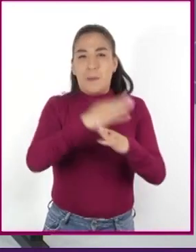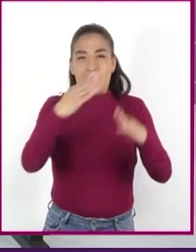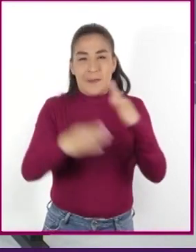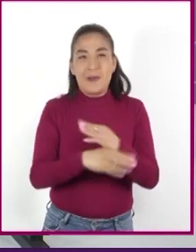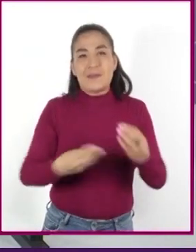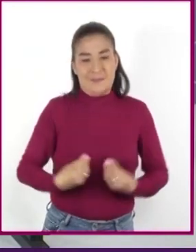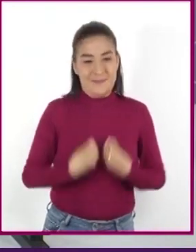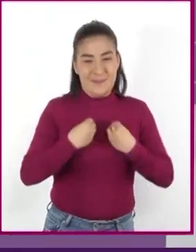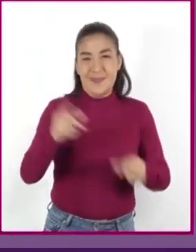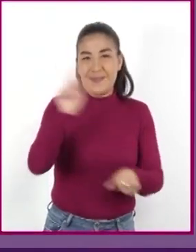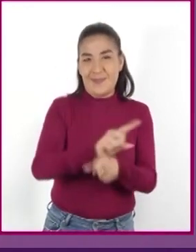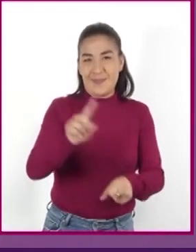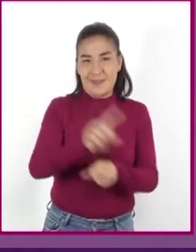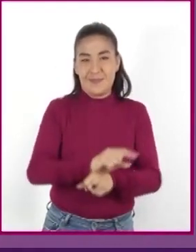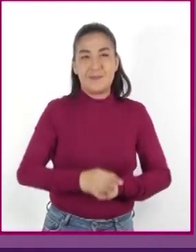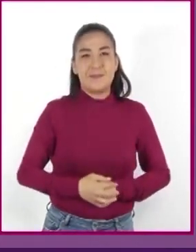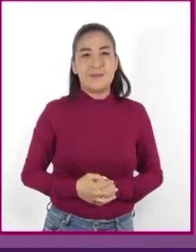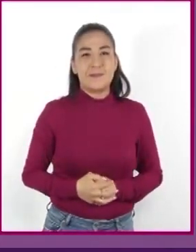vida cotidiana.